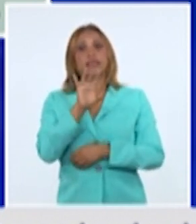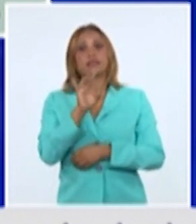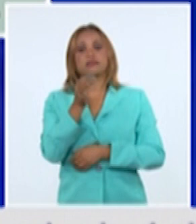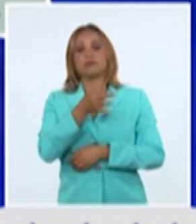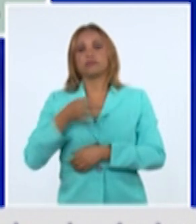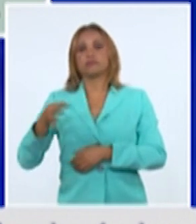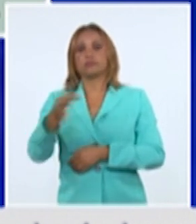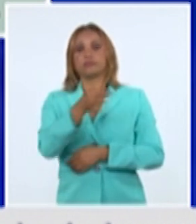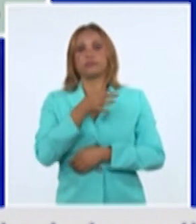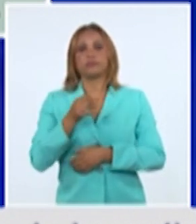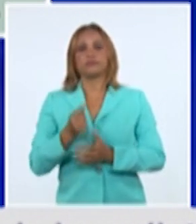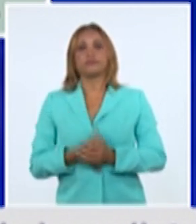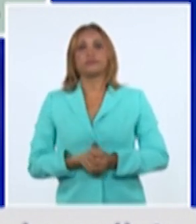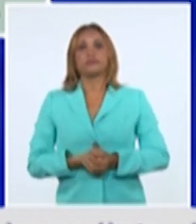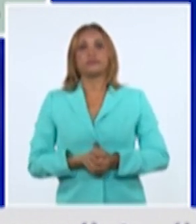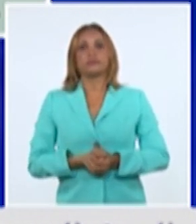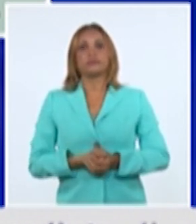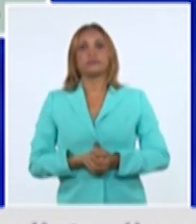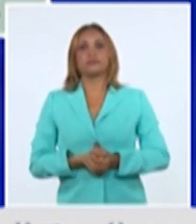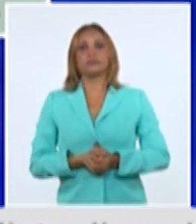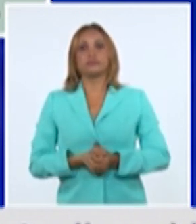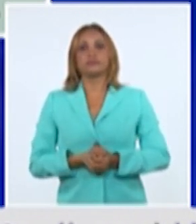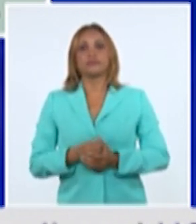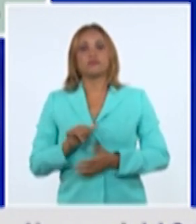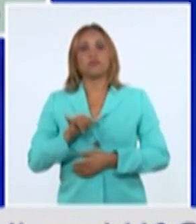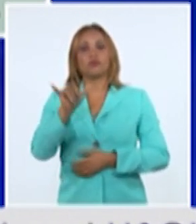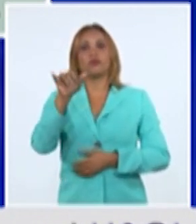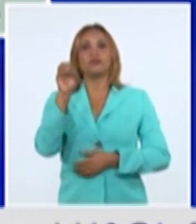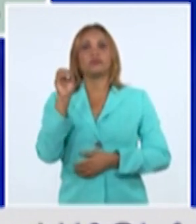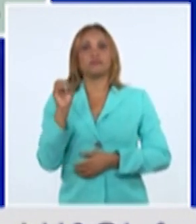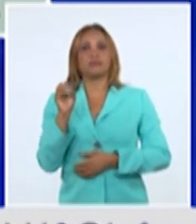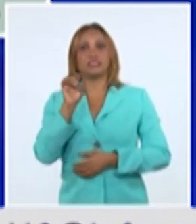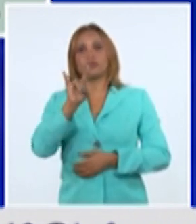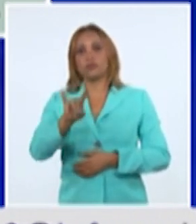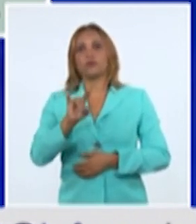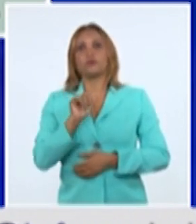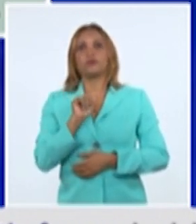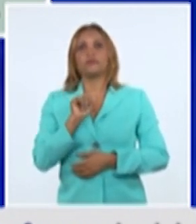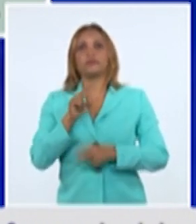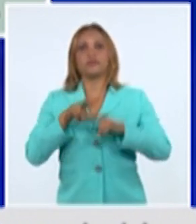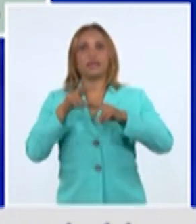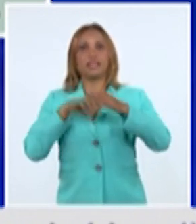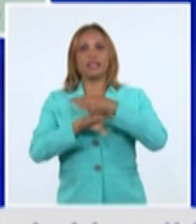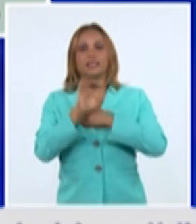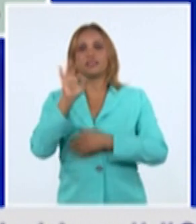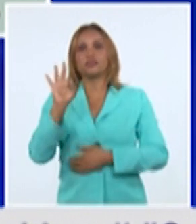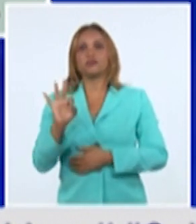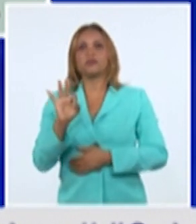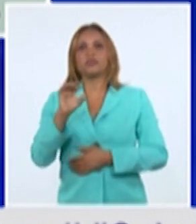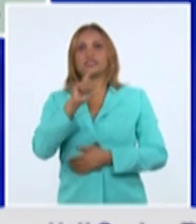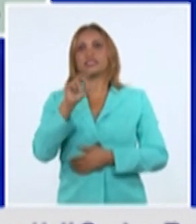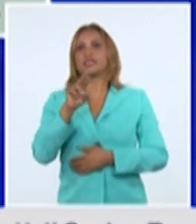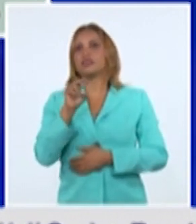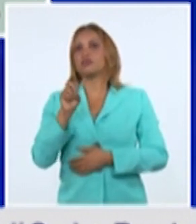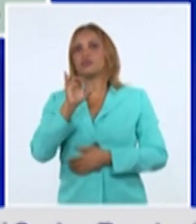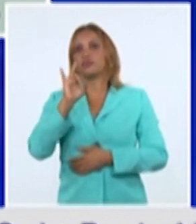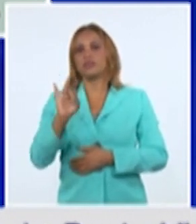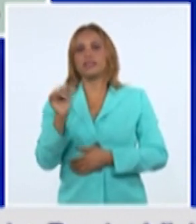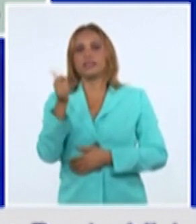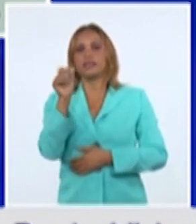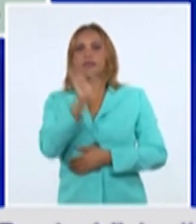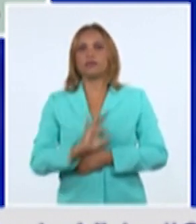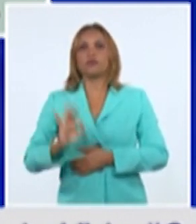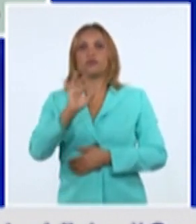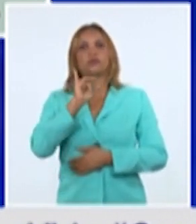municipios. Boyeros hoy confirma 9 positivos, Habana del Este 8, El Cerro 7, al igual que 10 de octubre,